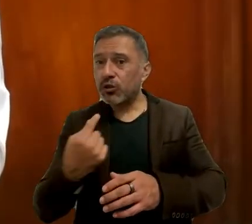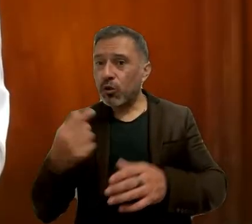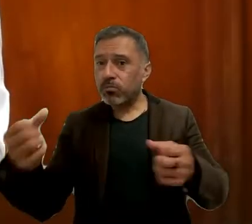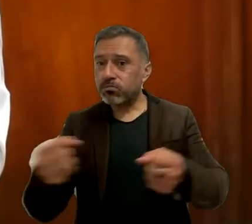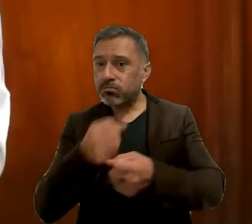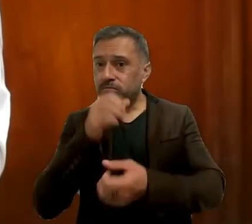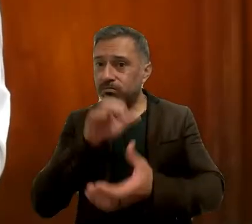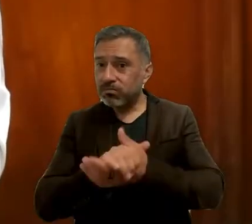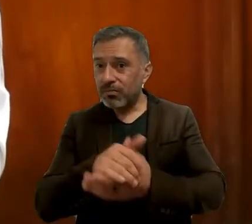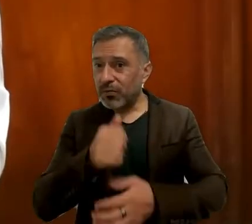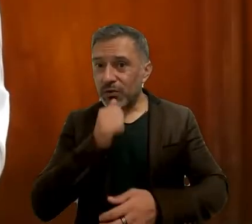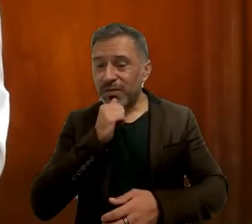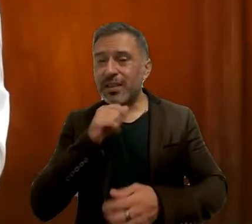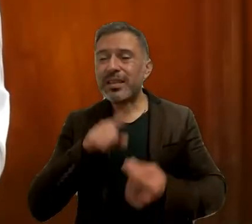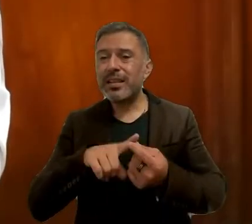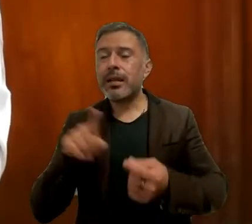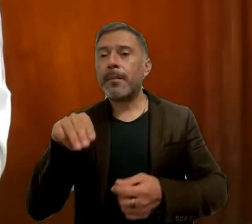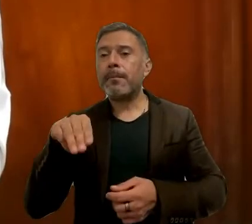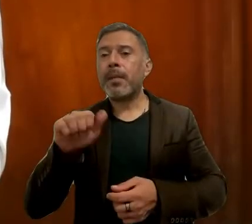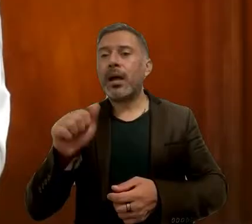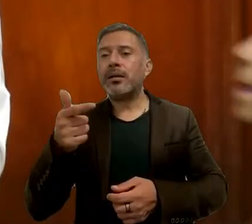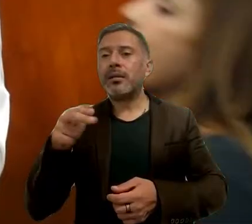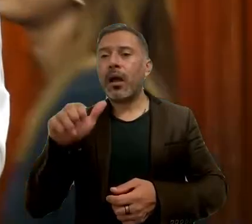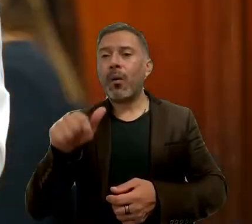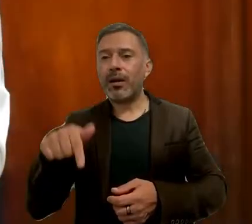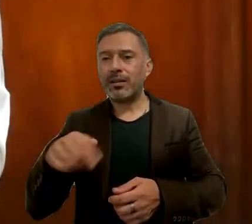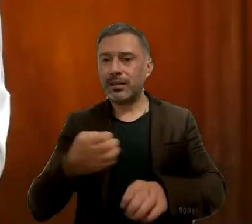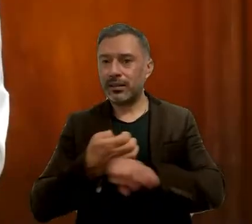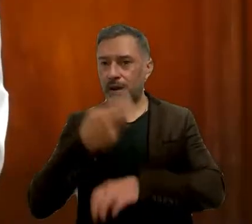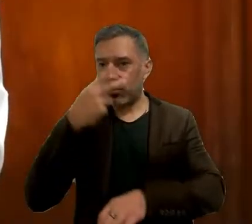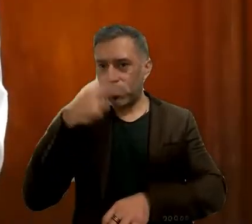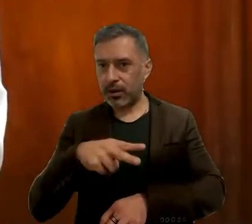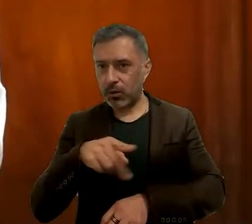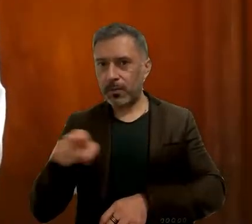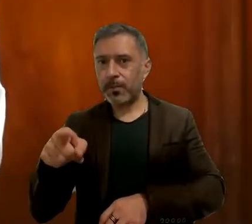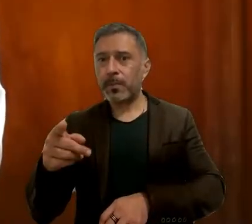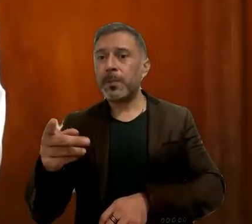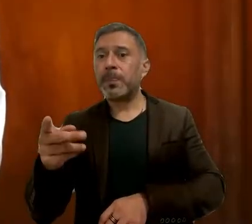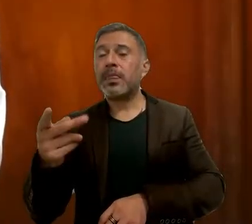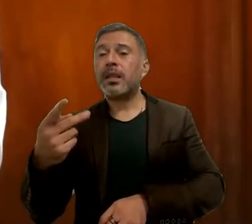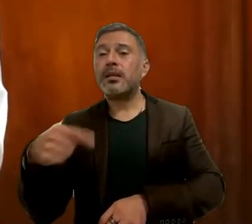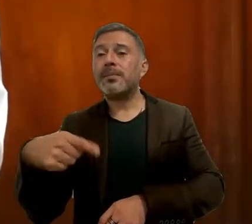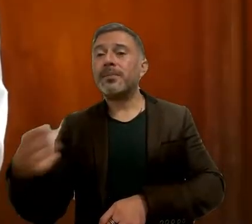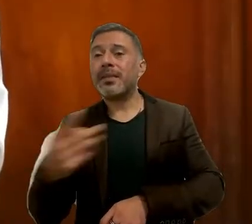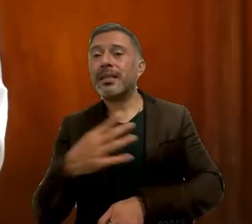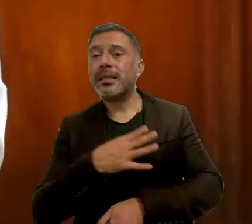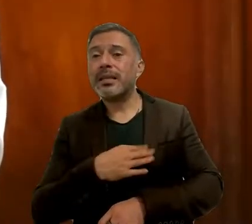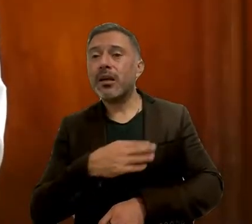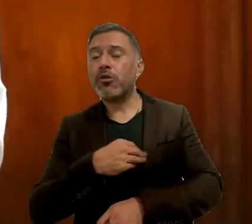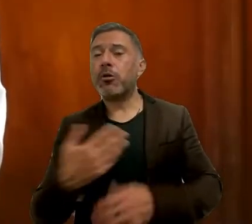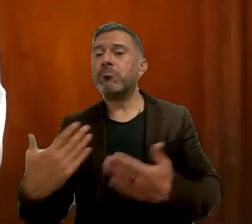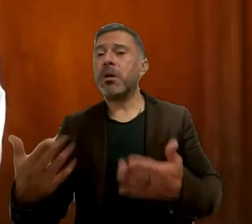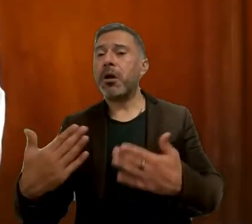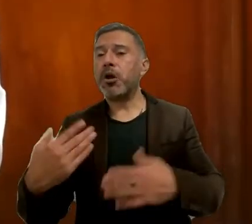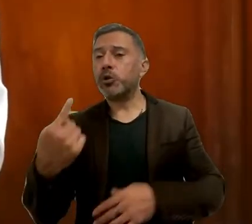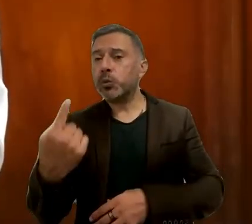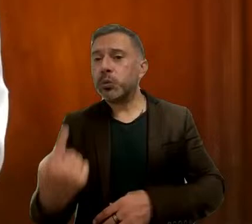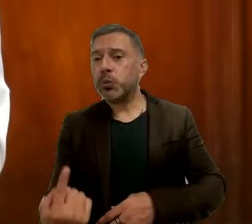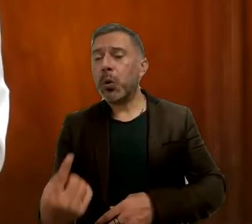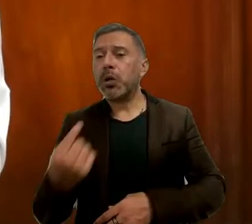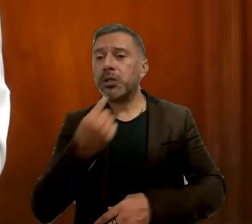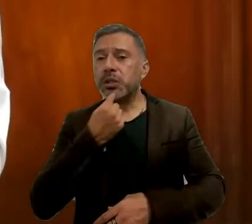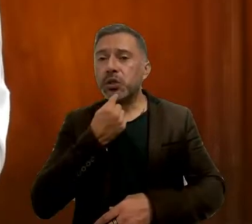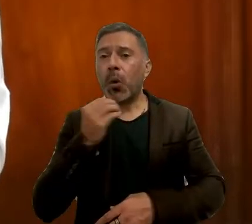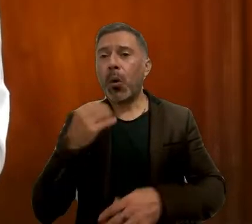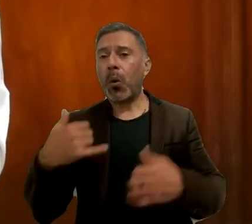se encuentran las Mazahuas del Estado de México, que pactan el matrimonio de sus hijas desde la infancia o la